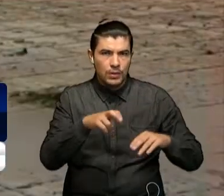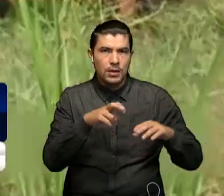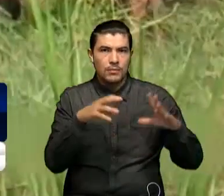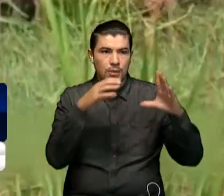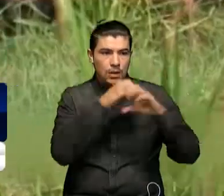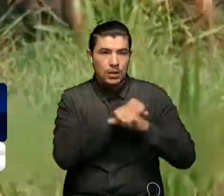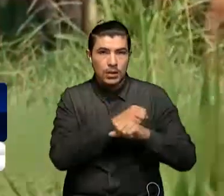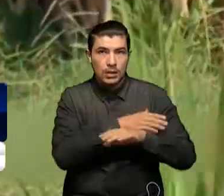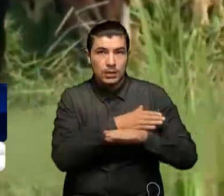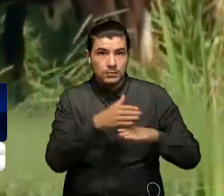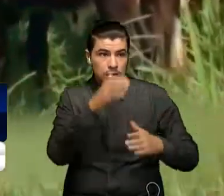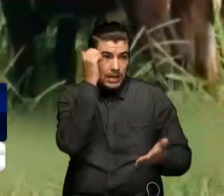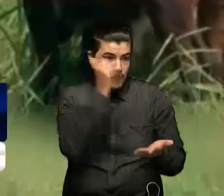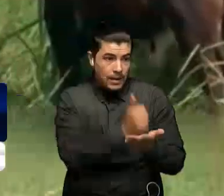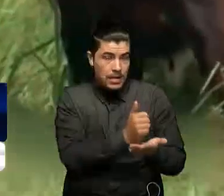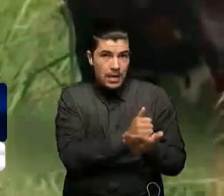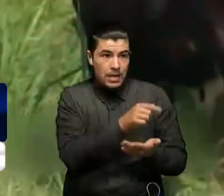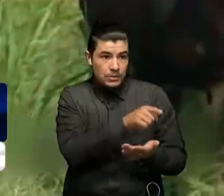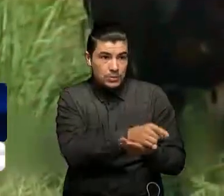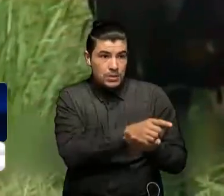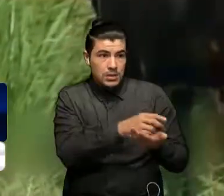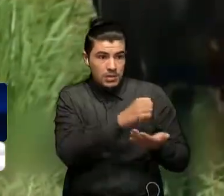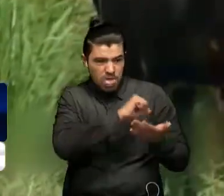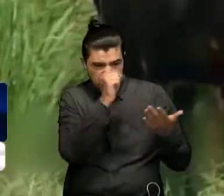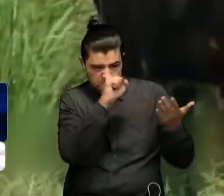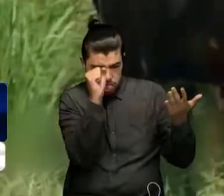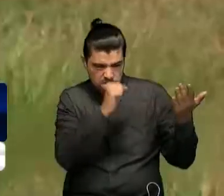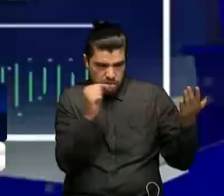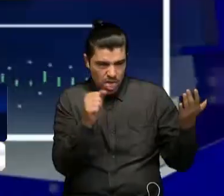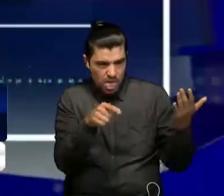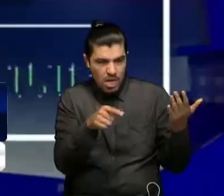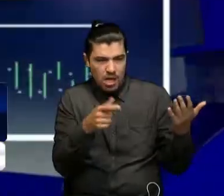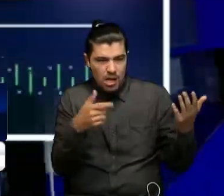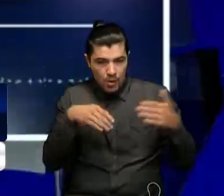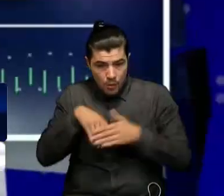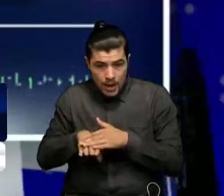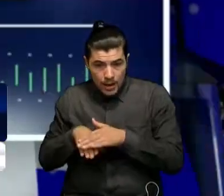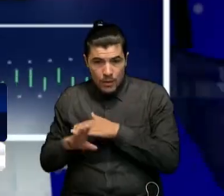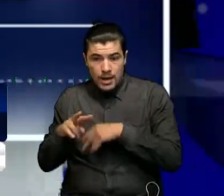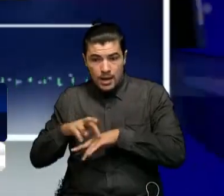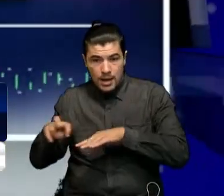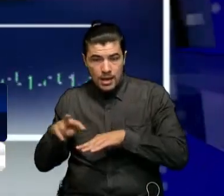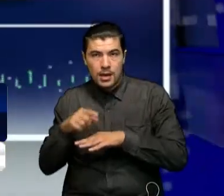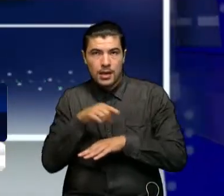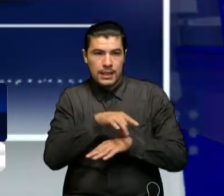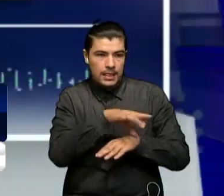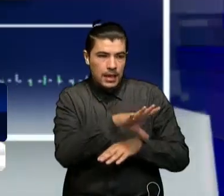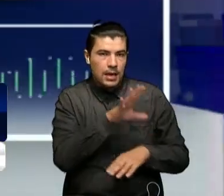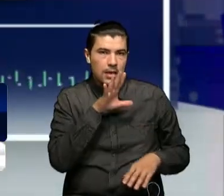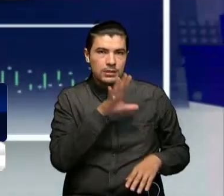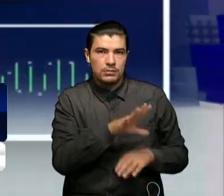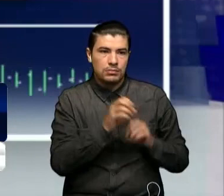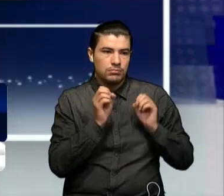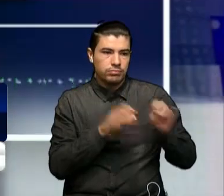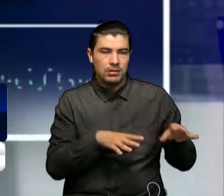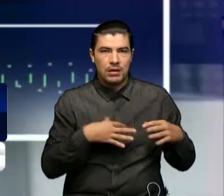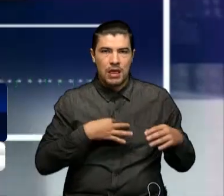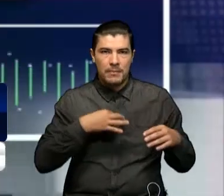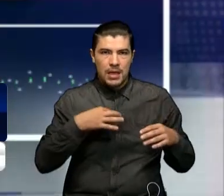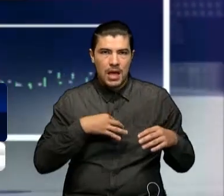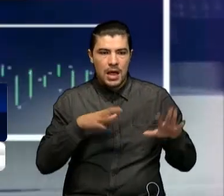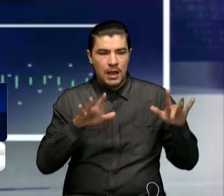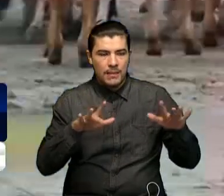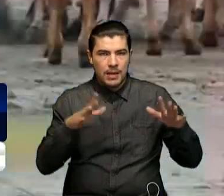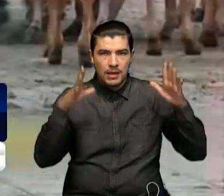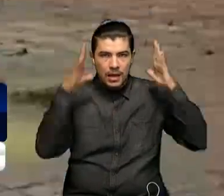Después de inmovilizarlo, lo sacrifican, lo desprezan y dejan abandonadas las vísceras, la piel, las patas